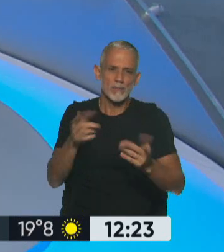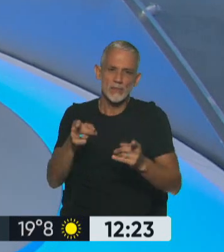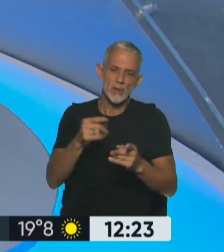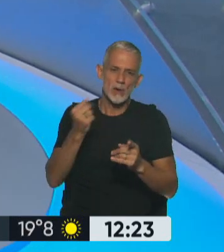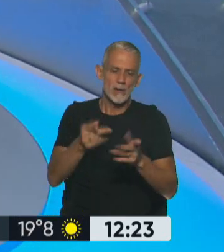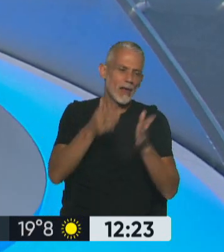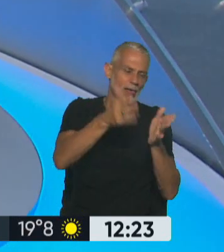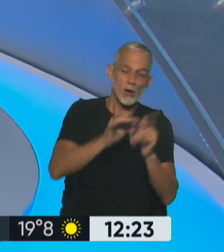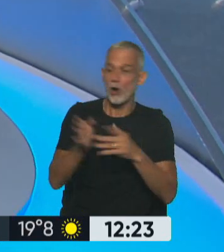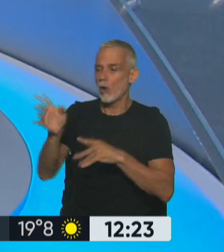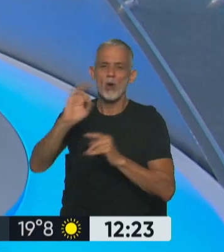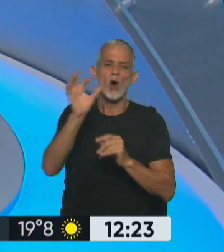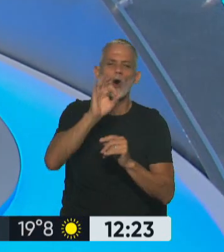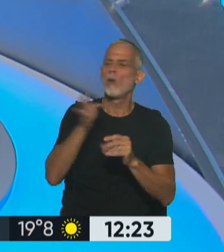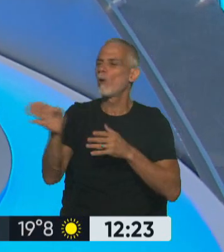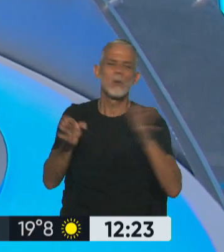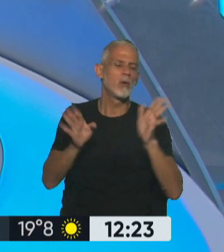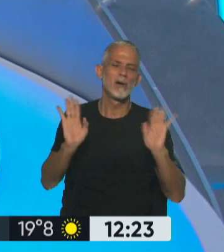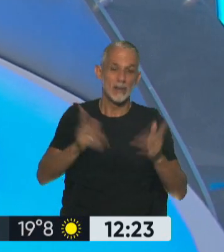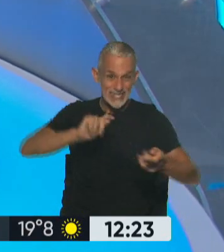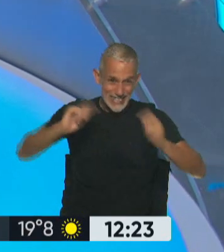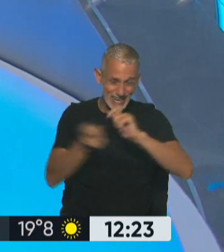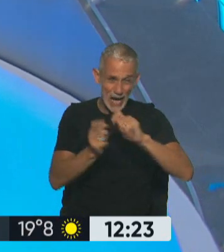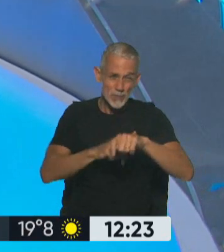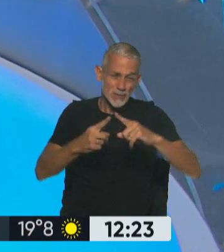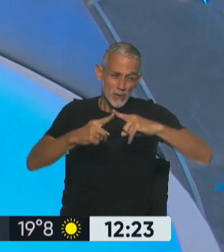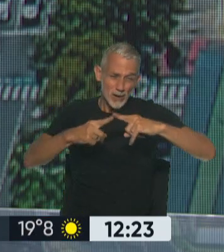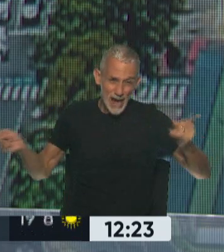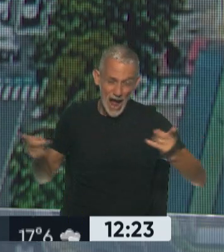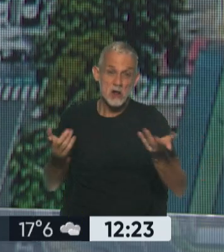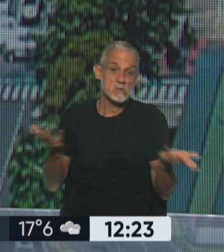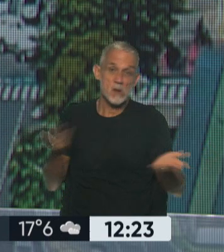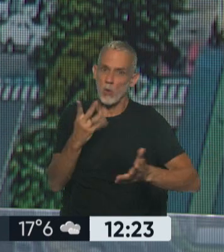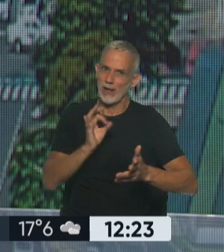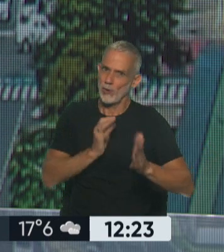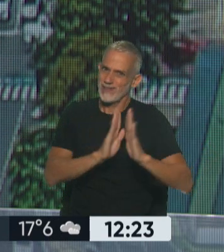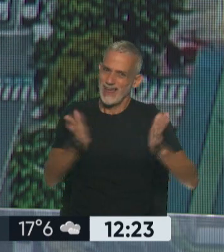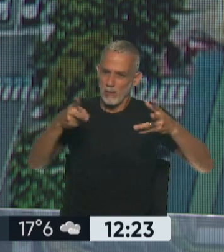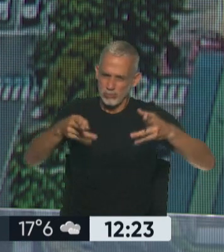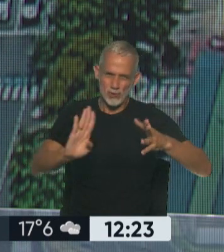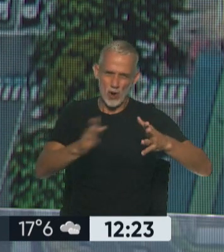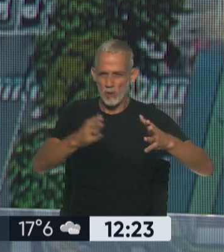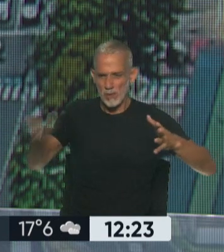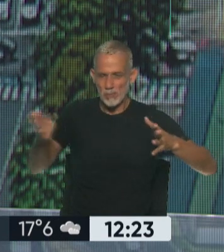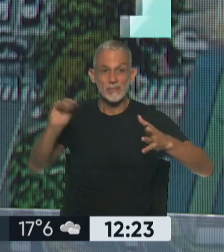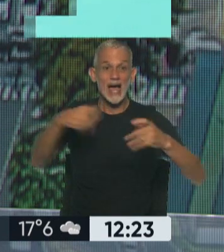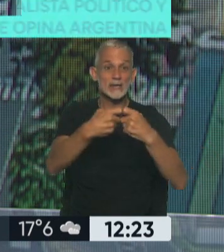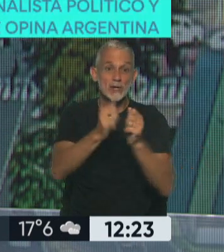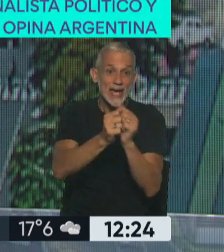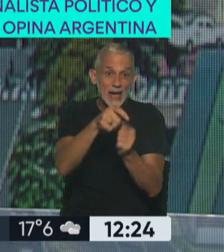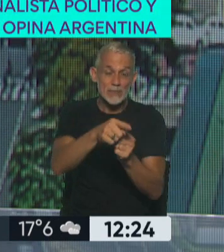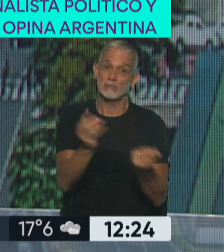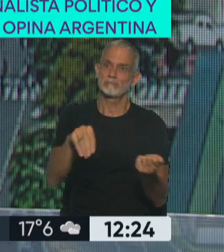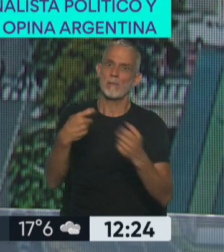ir hacia un lado o hacia el otro. Si uno quiere hacer cambios sostenibles en el tiempo, por ejemplo, habría que agregar a esas asociaciones